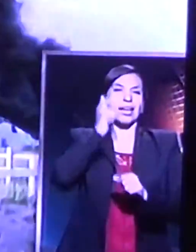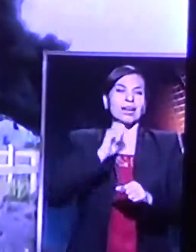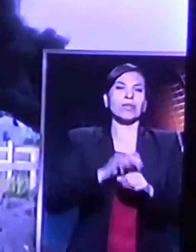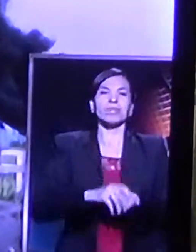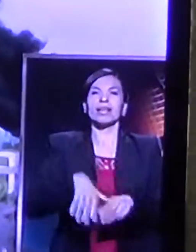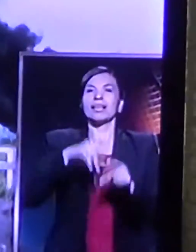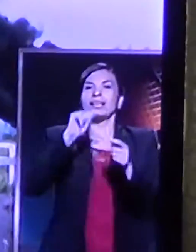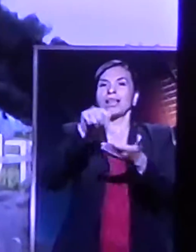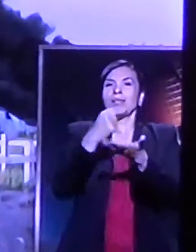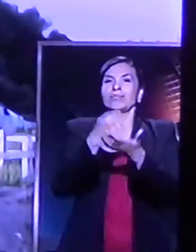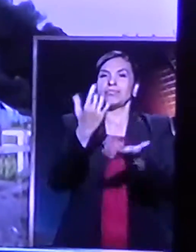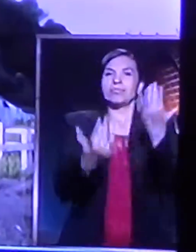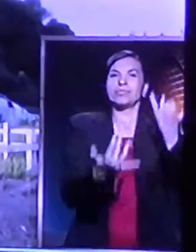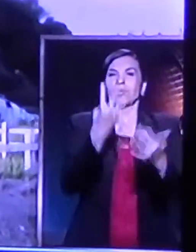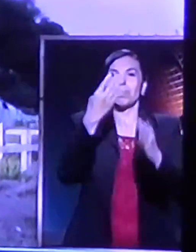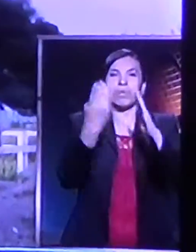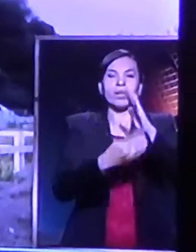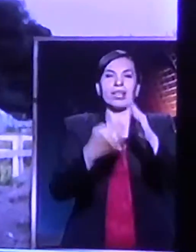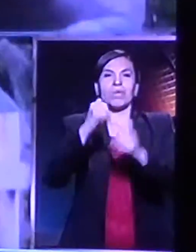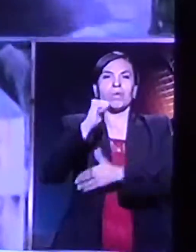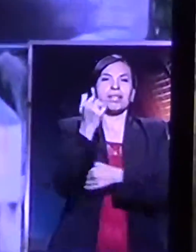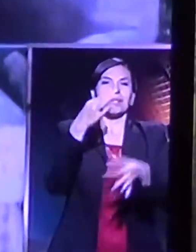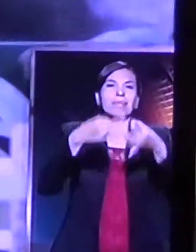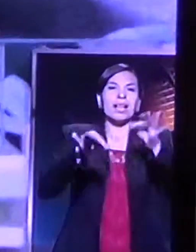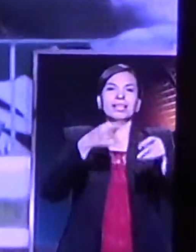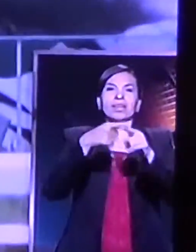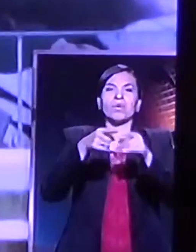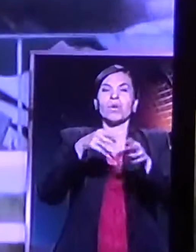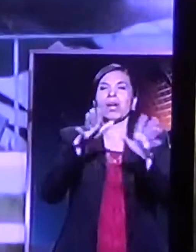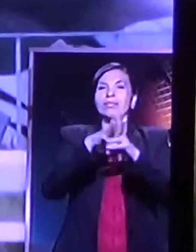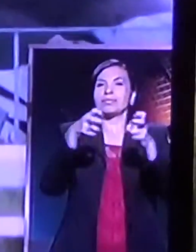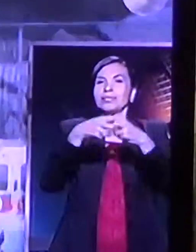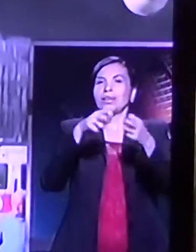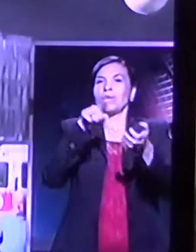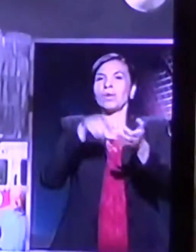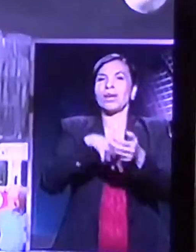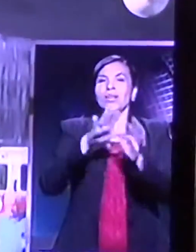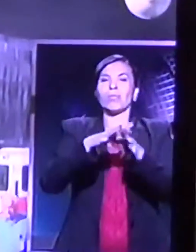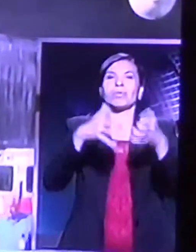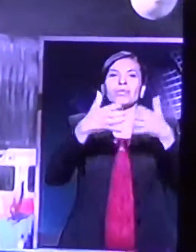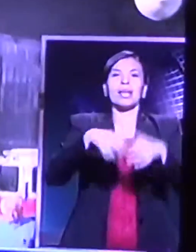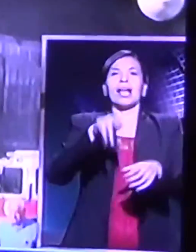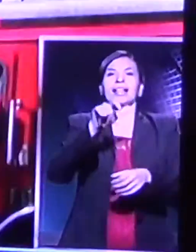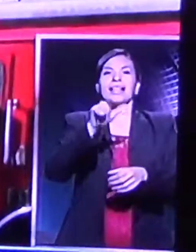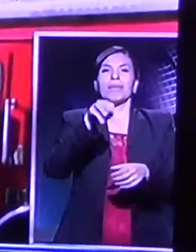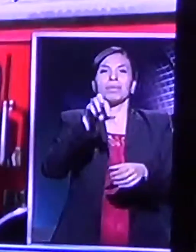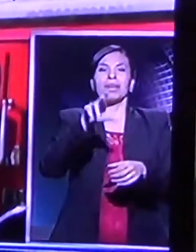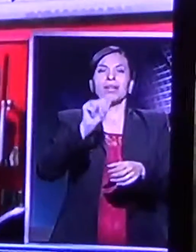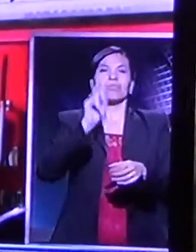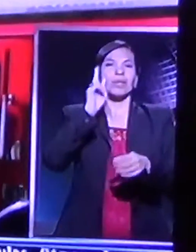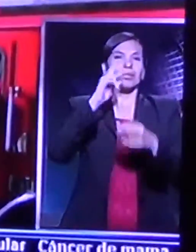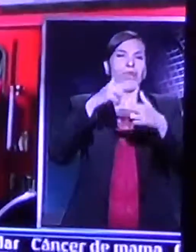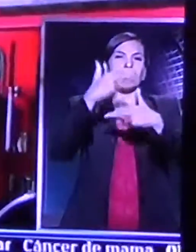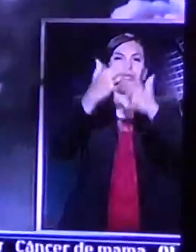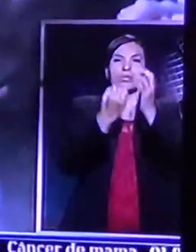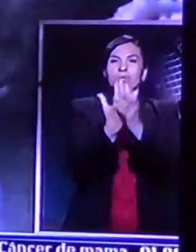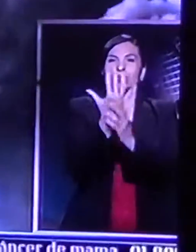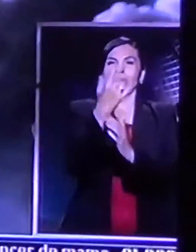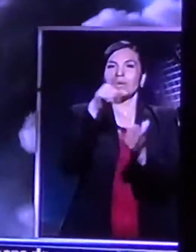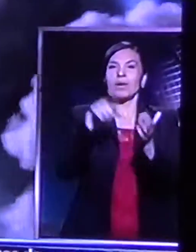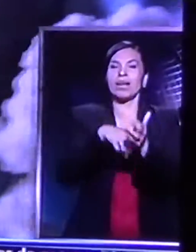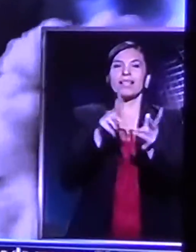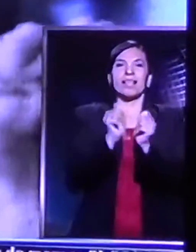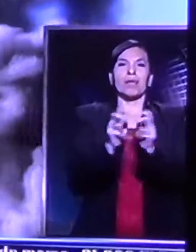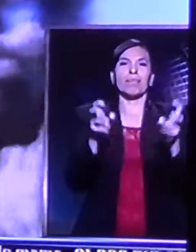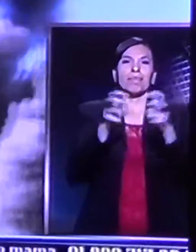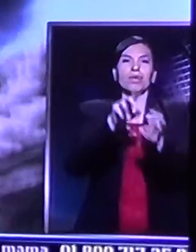incendiaron 4 bodegas de plástico Yule en el parque de la pequeña y mediana industria de Altamira. La columna de humo podía verse desde Tampico y Madero y